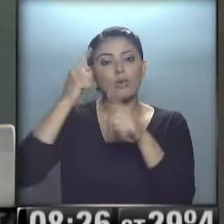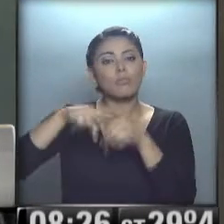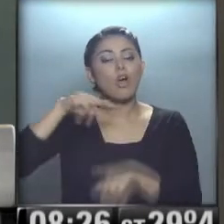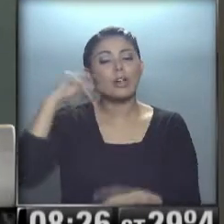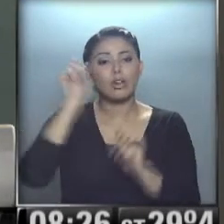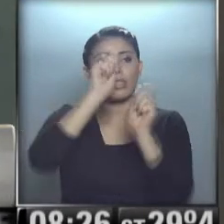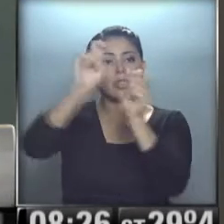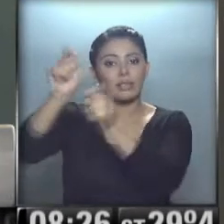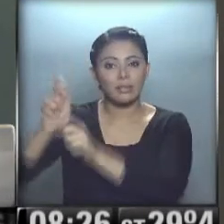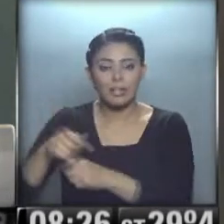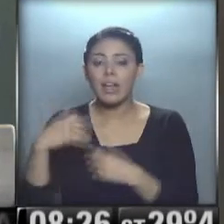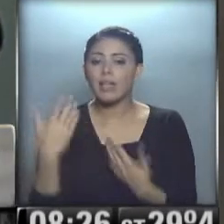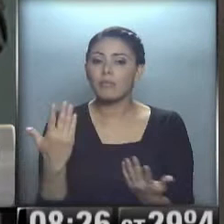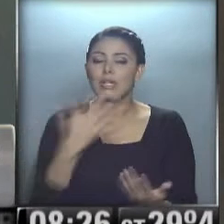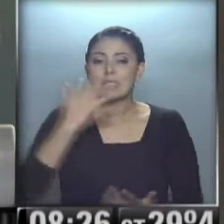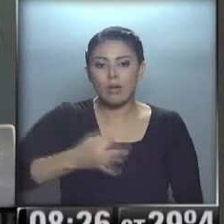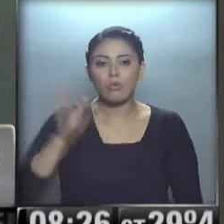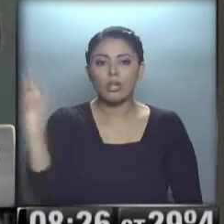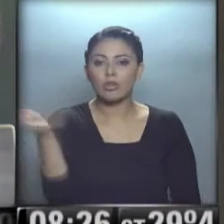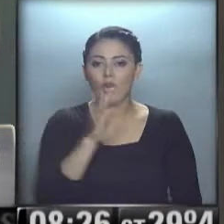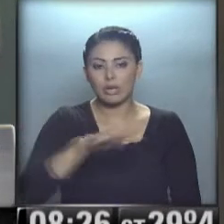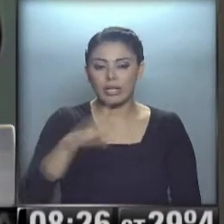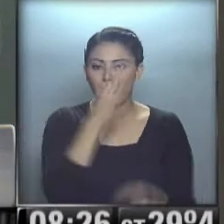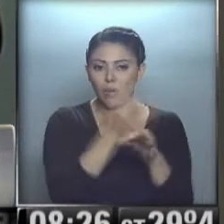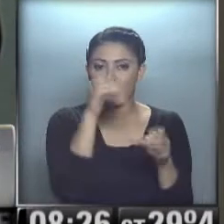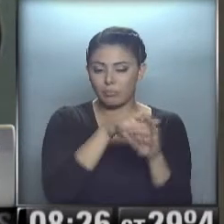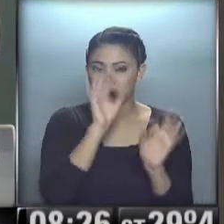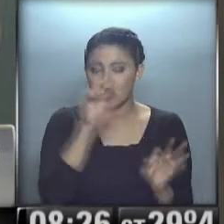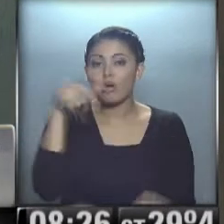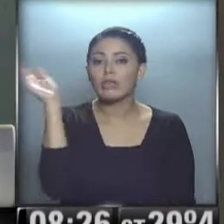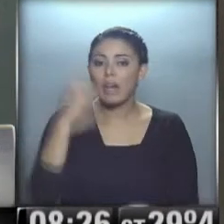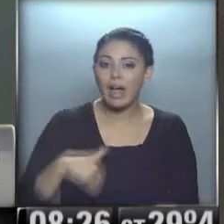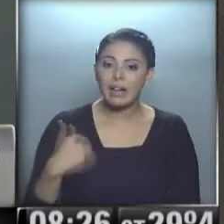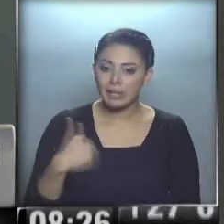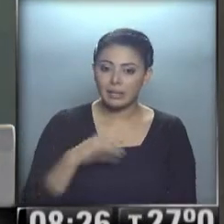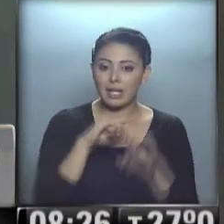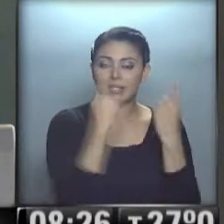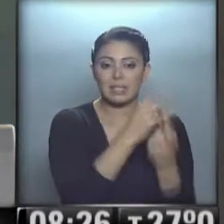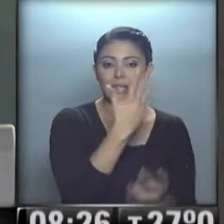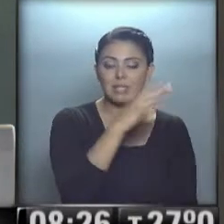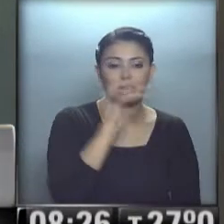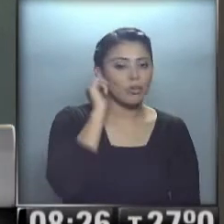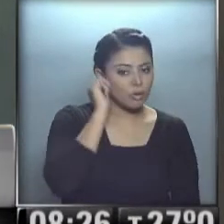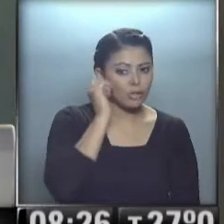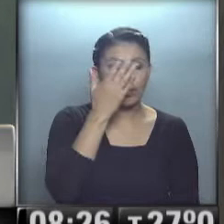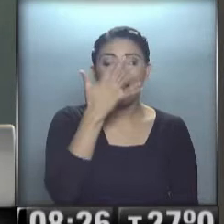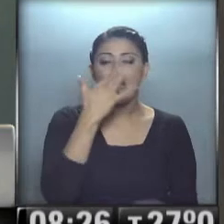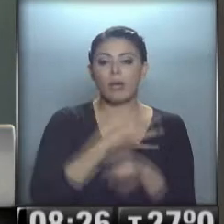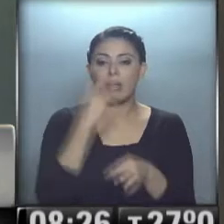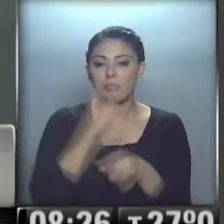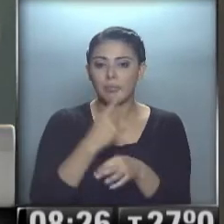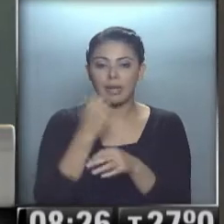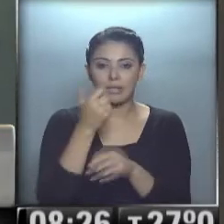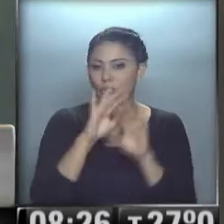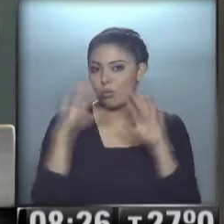para garantizar escolarización plena. Hoy en Argentina prácticamente existe universalización de salas de 5, escolarización primaria prácticamente